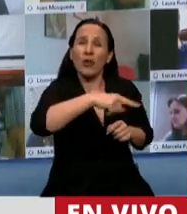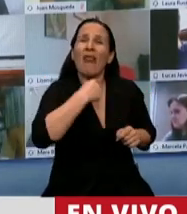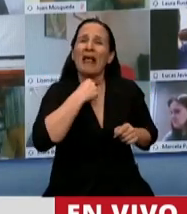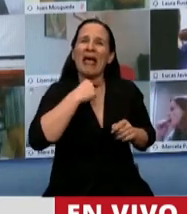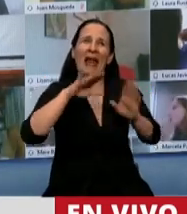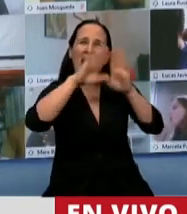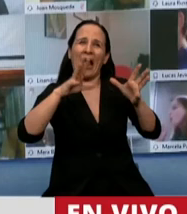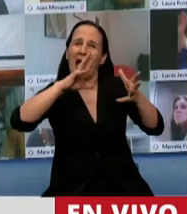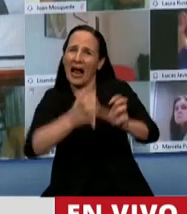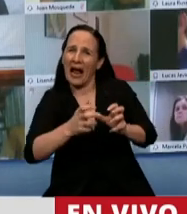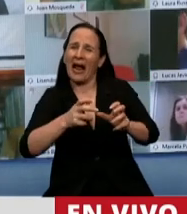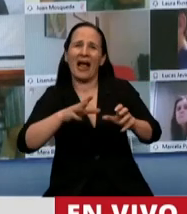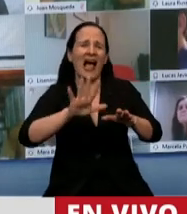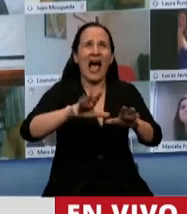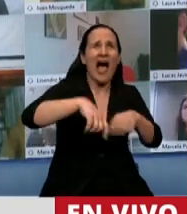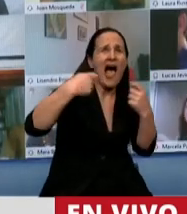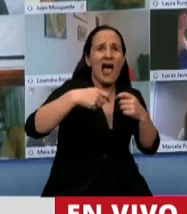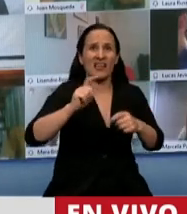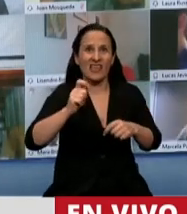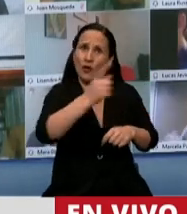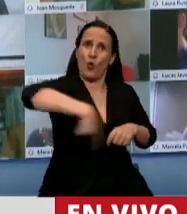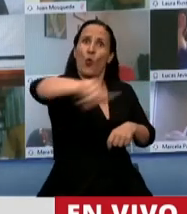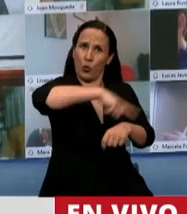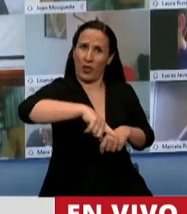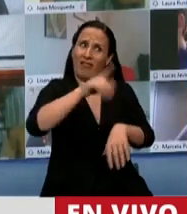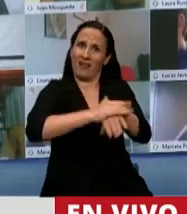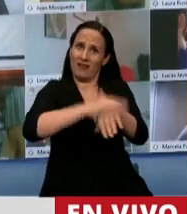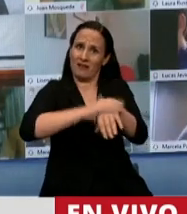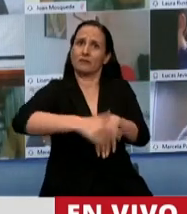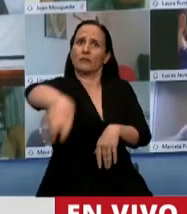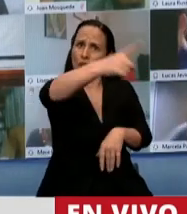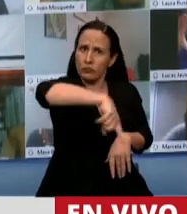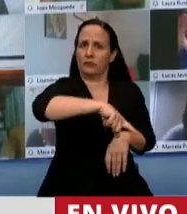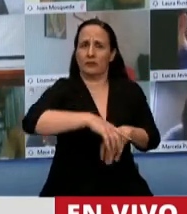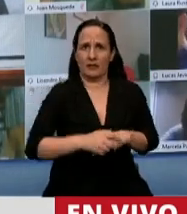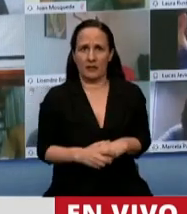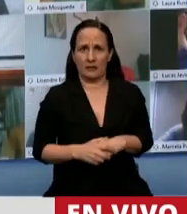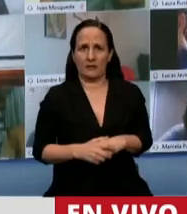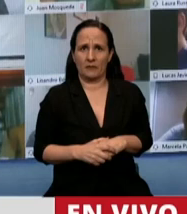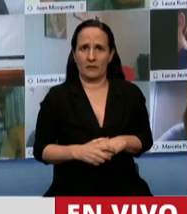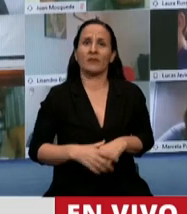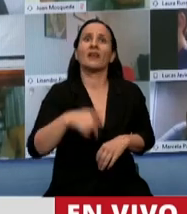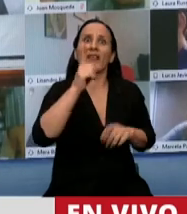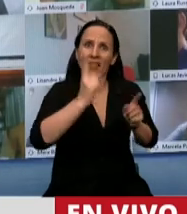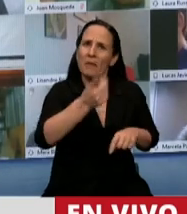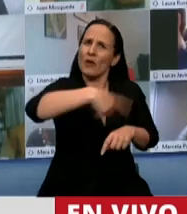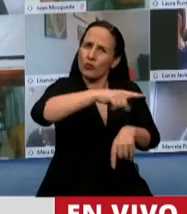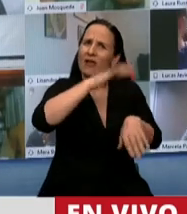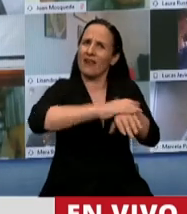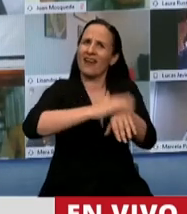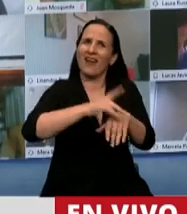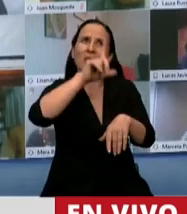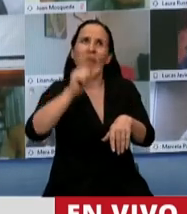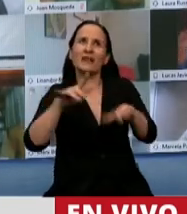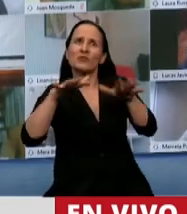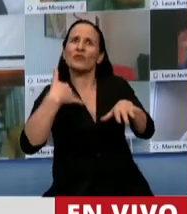quiebre institucional, son ustedes y háganse cargo de eso. Como se tienen que hacer cargo del país que nos dejaron.